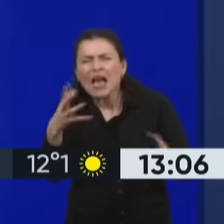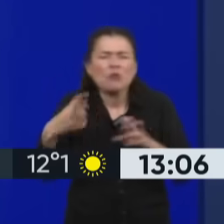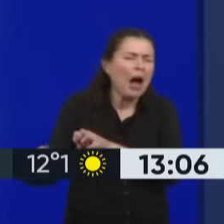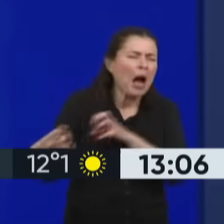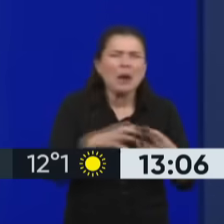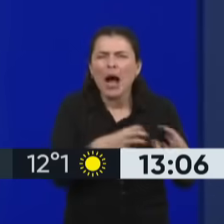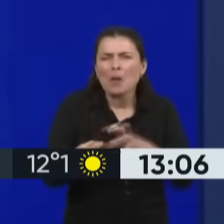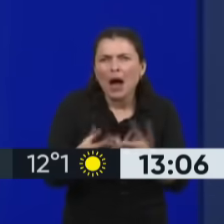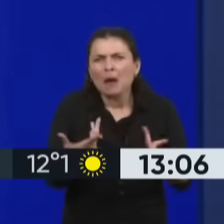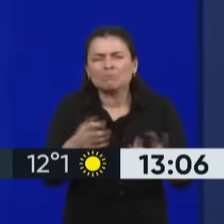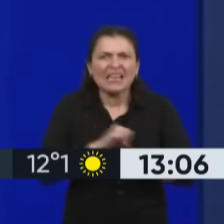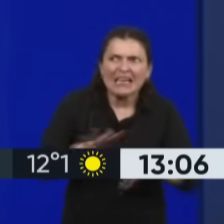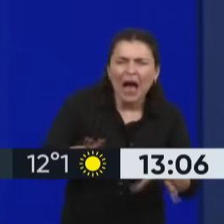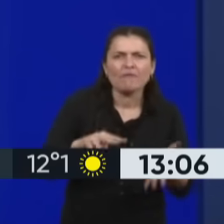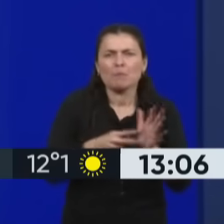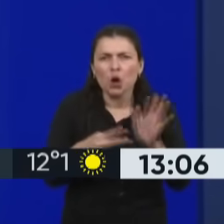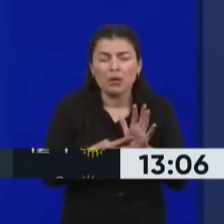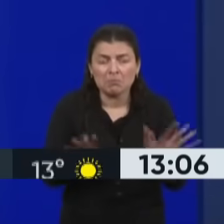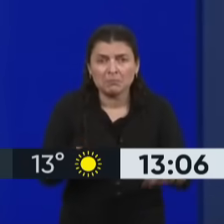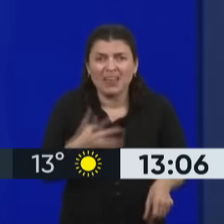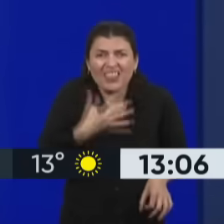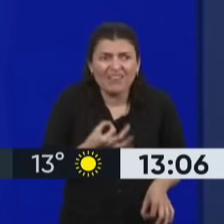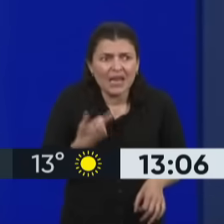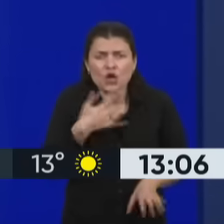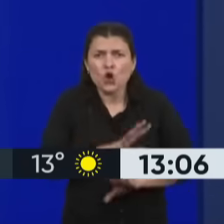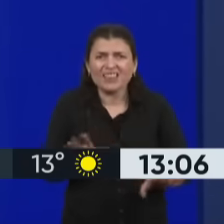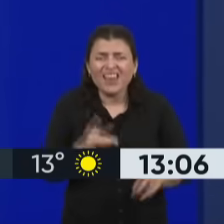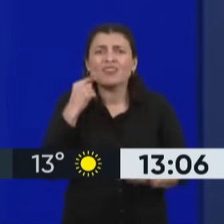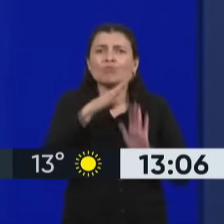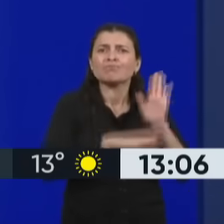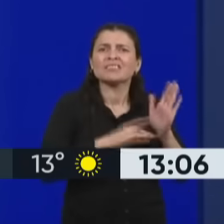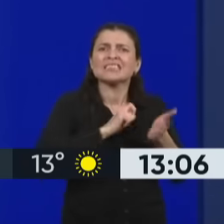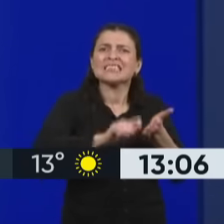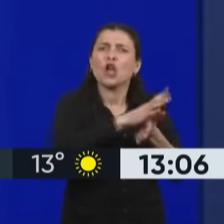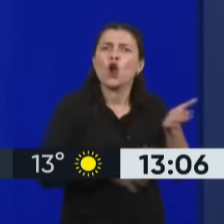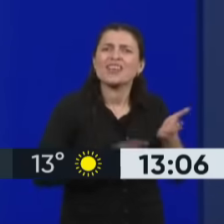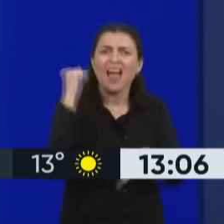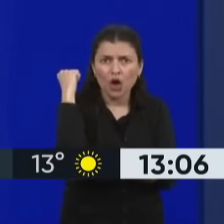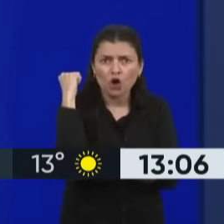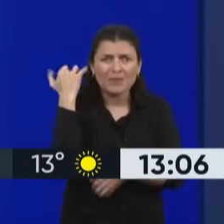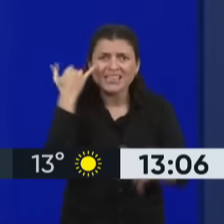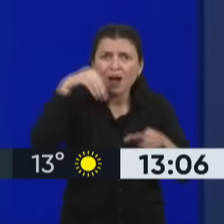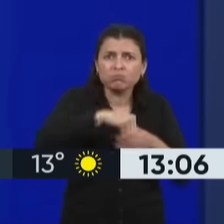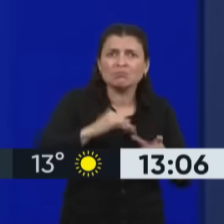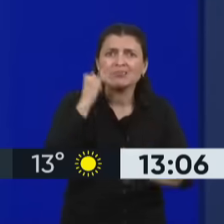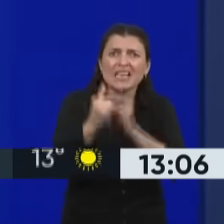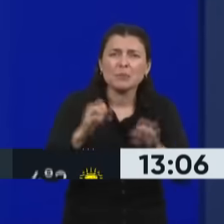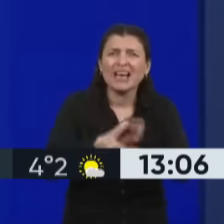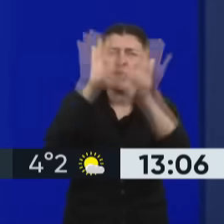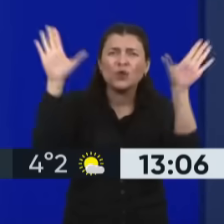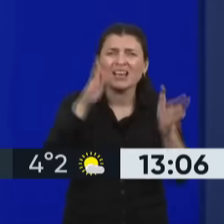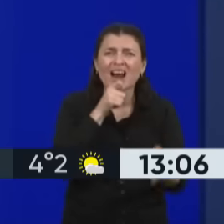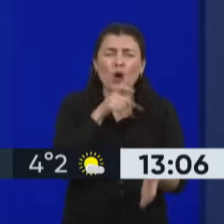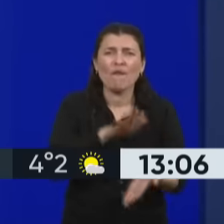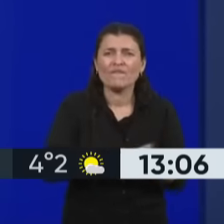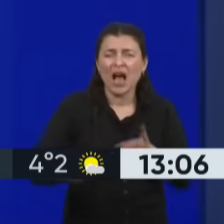cuestión sobre algo que la teoría económica lo tiene explicado y probado tan ampliamente. Es increíble